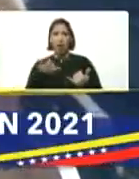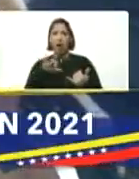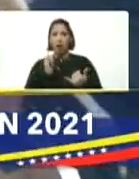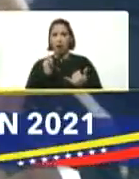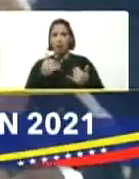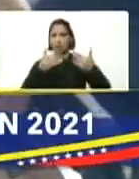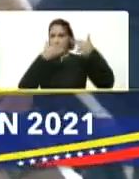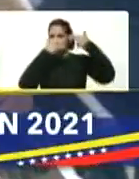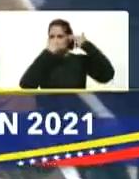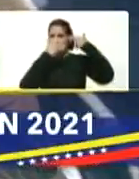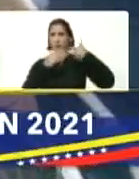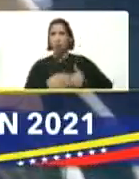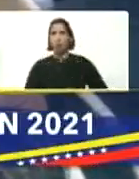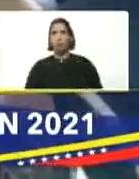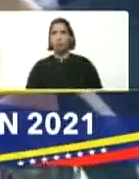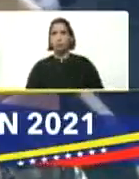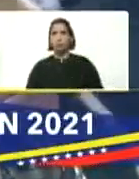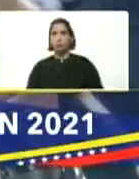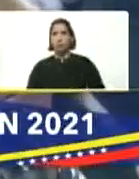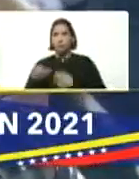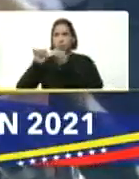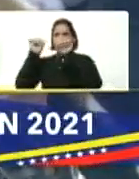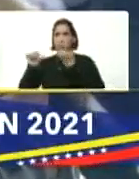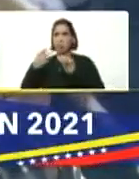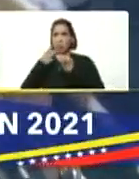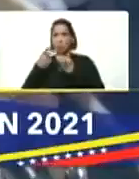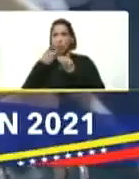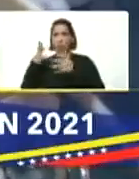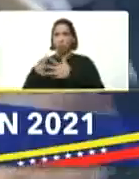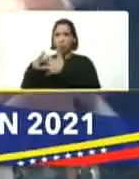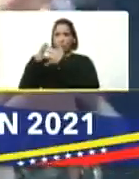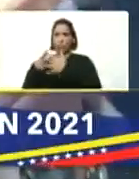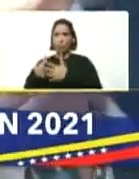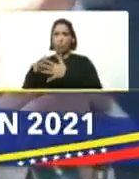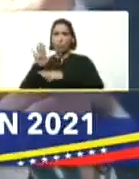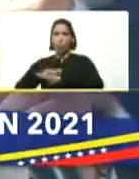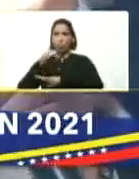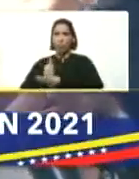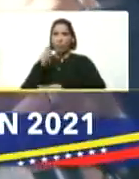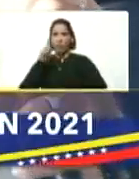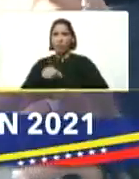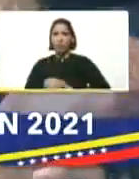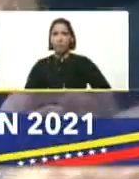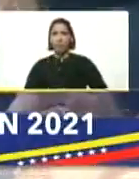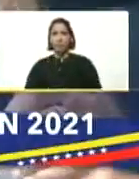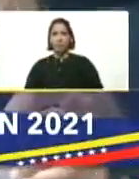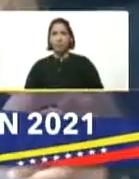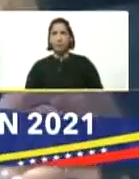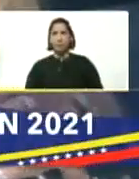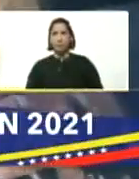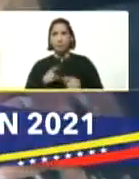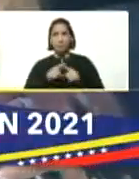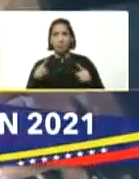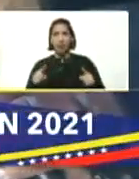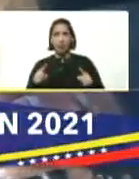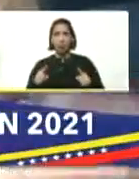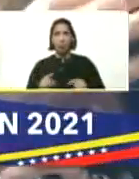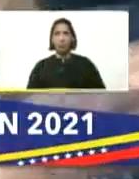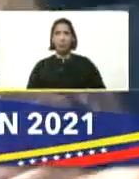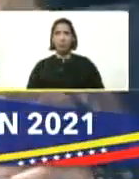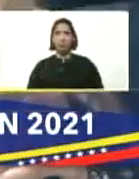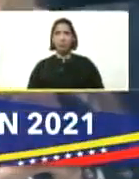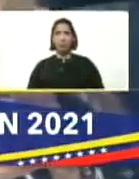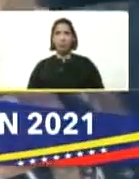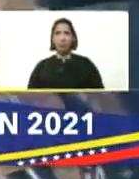secuestrado por el sistema político de los Estados Unidos. Pero, en contrario,